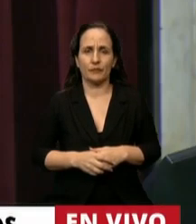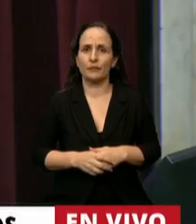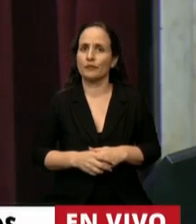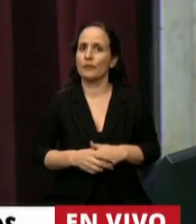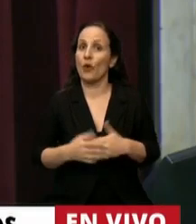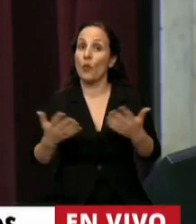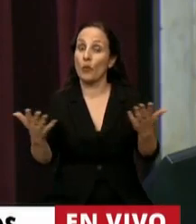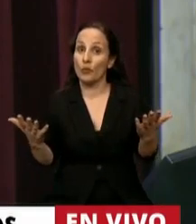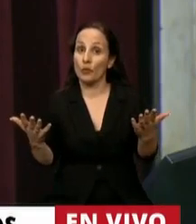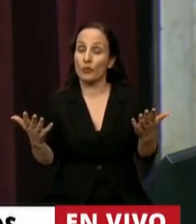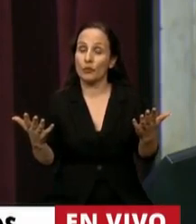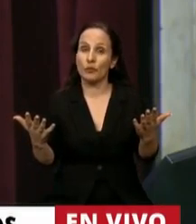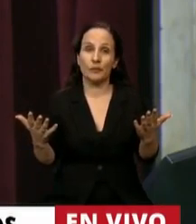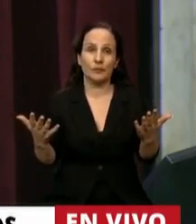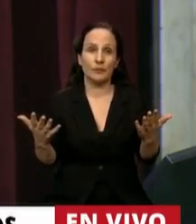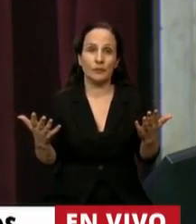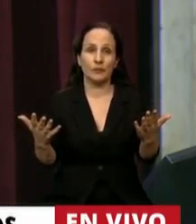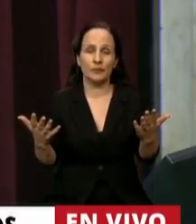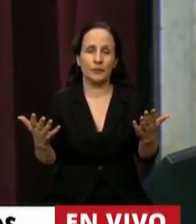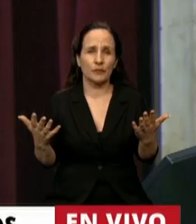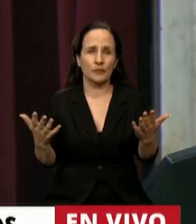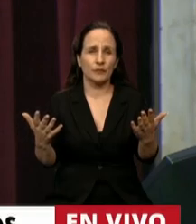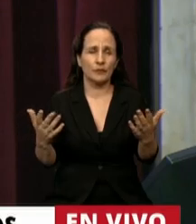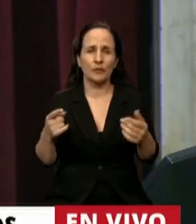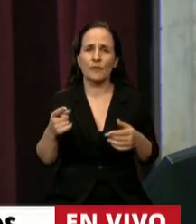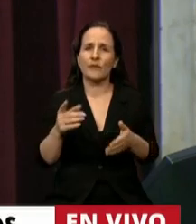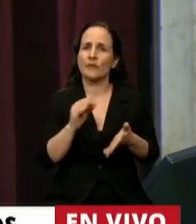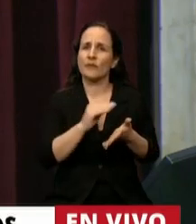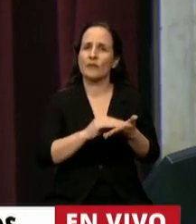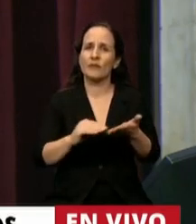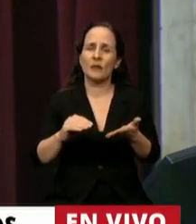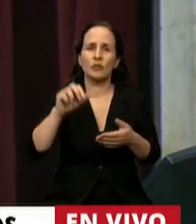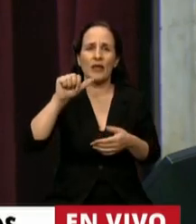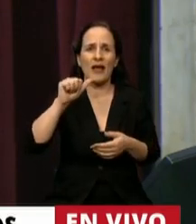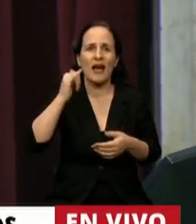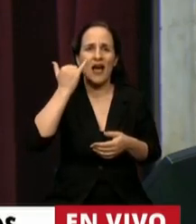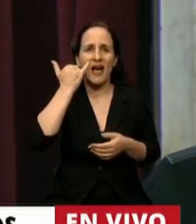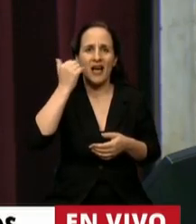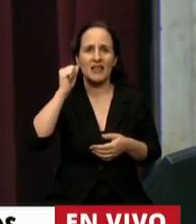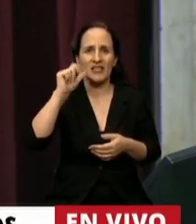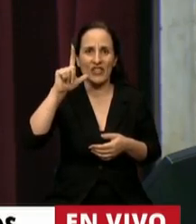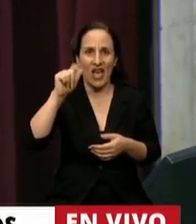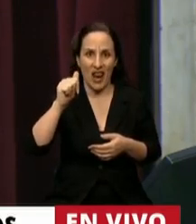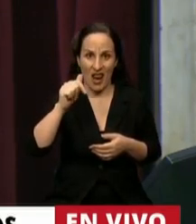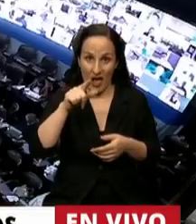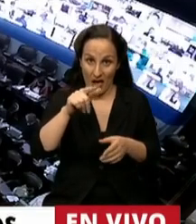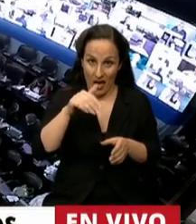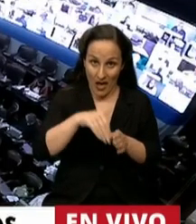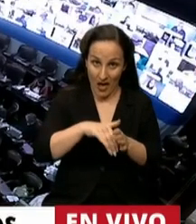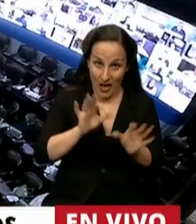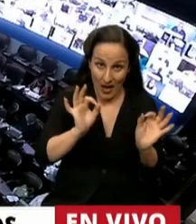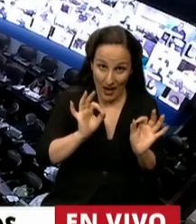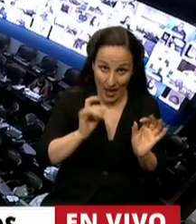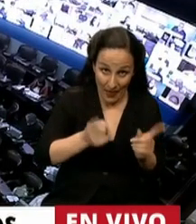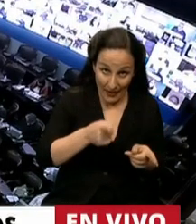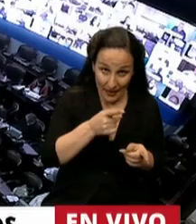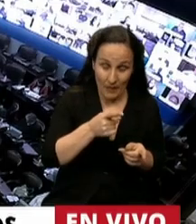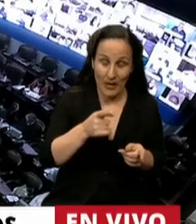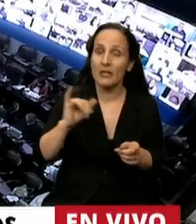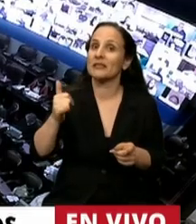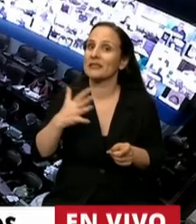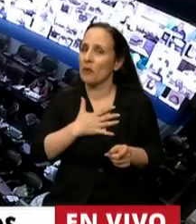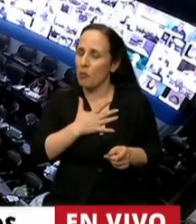Bueno. ¿Por qué? Ya tenés que hacerlas. Diputada Ayala, ¿hacemos constar su abstención también? Sí,